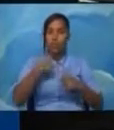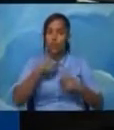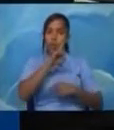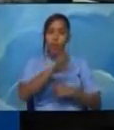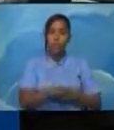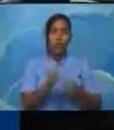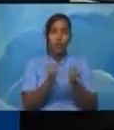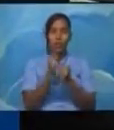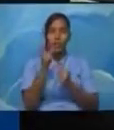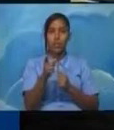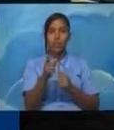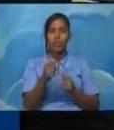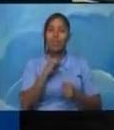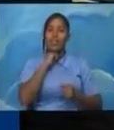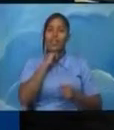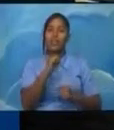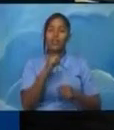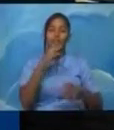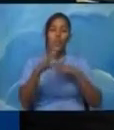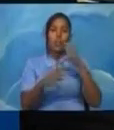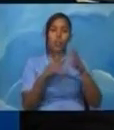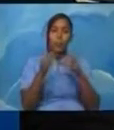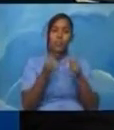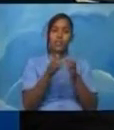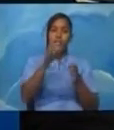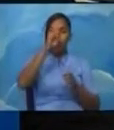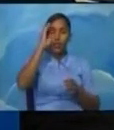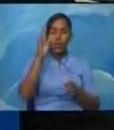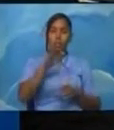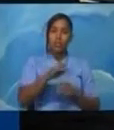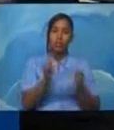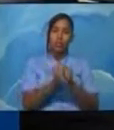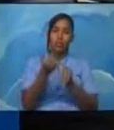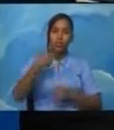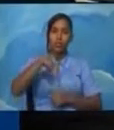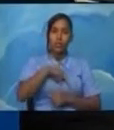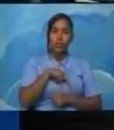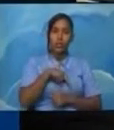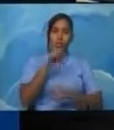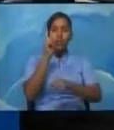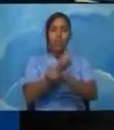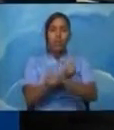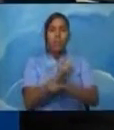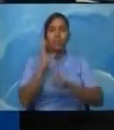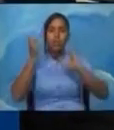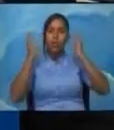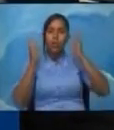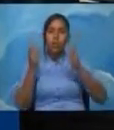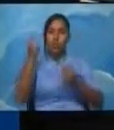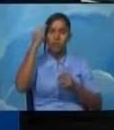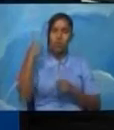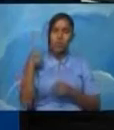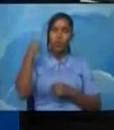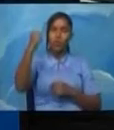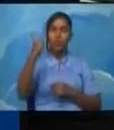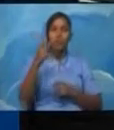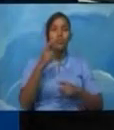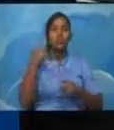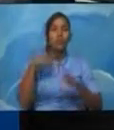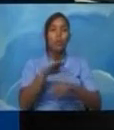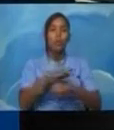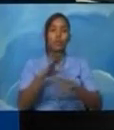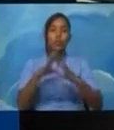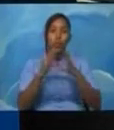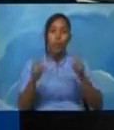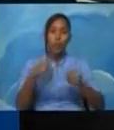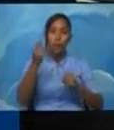ustedes. Y eso sí es un gran problema, hacer las cosas sin que Dios le mande a uno, solamente por capricho, por altivez, y sobre todo